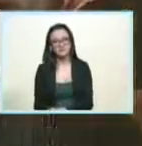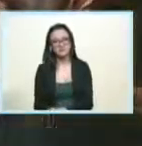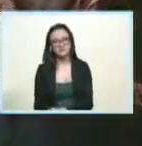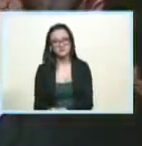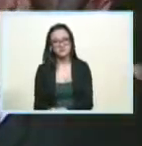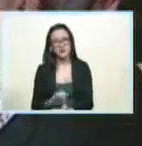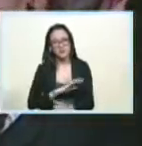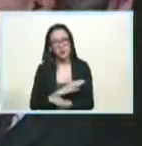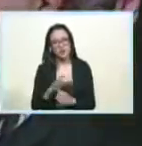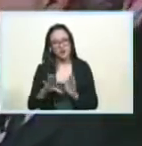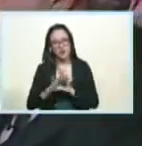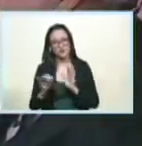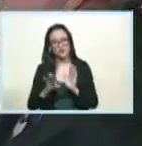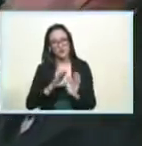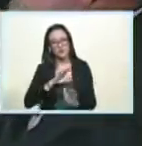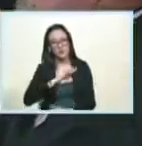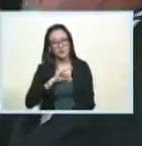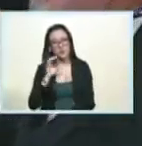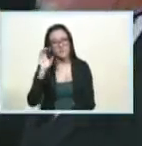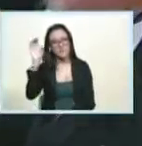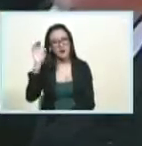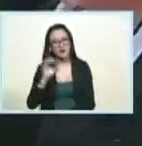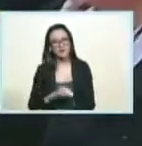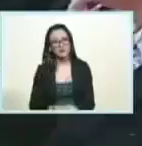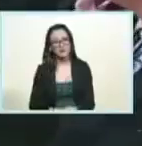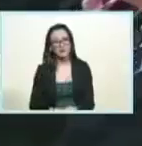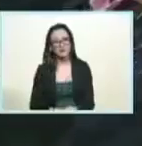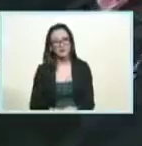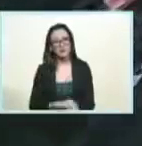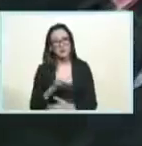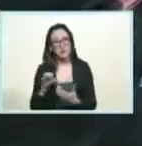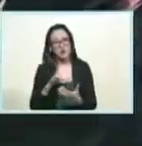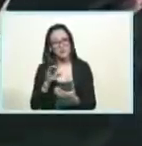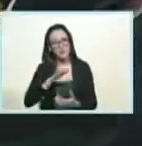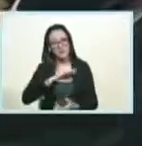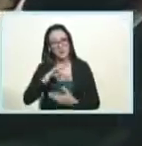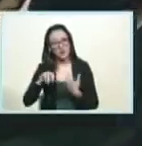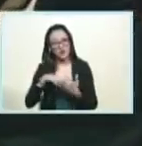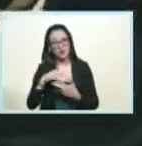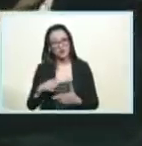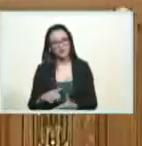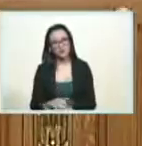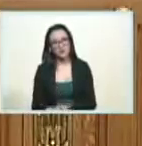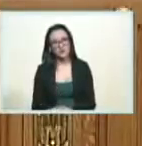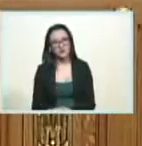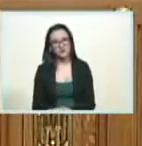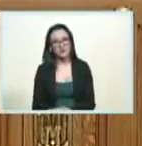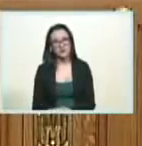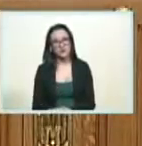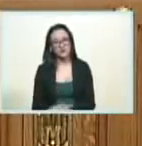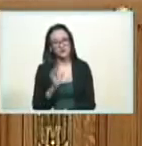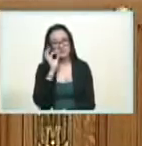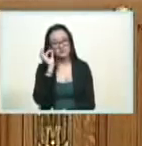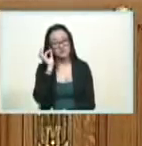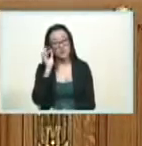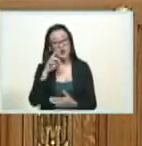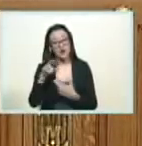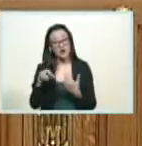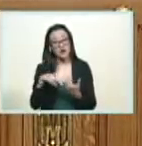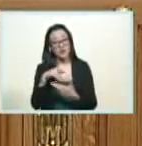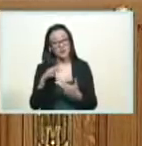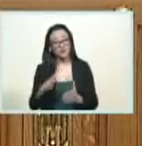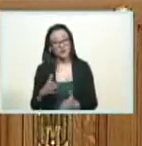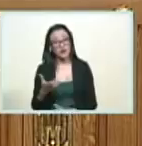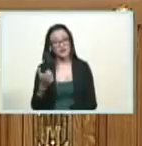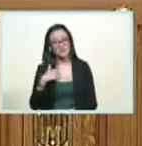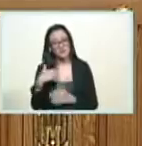poder constituyente de la patria, es un problema de los revolucionarios y las revolucionarias de este país, que